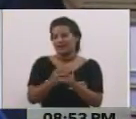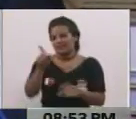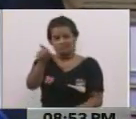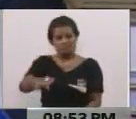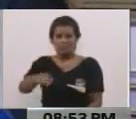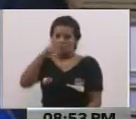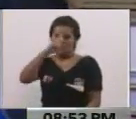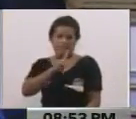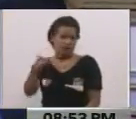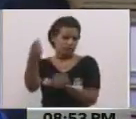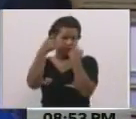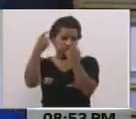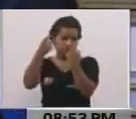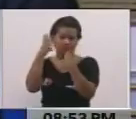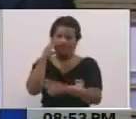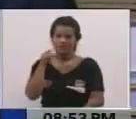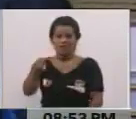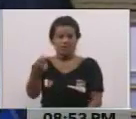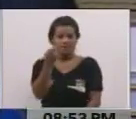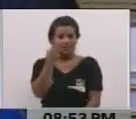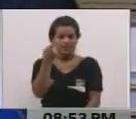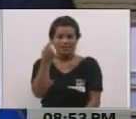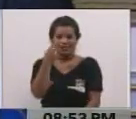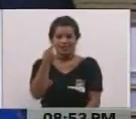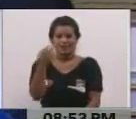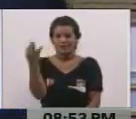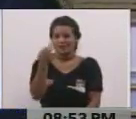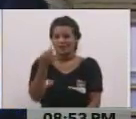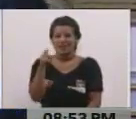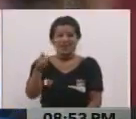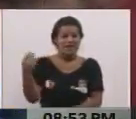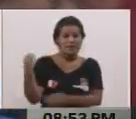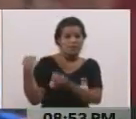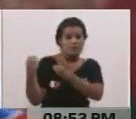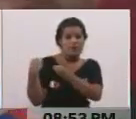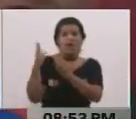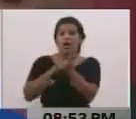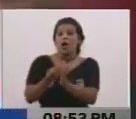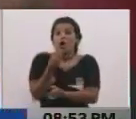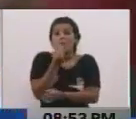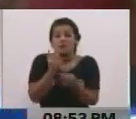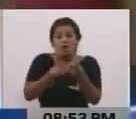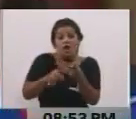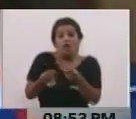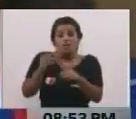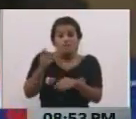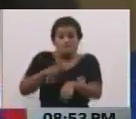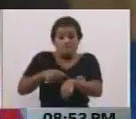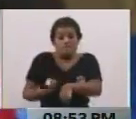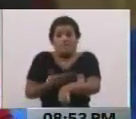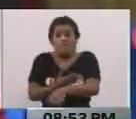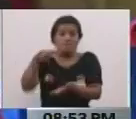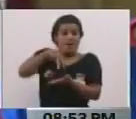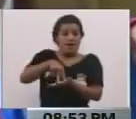que bueno, ha estado ahí pendiente? Vamos, que se tiene que mandar temprano acá la comida. Bueno, la comida siempre está con nosotros